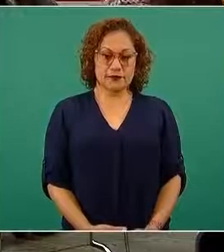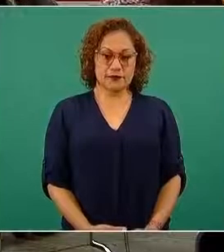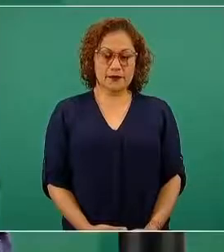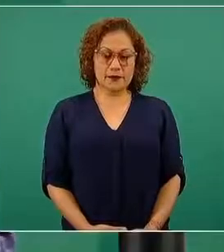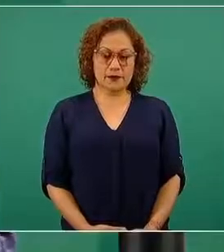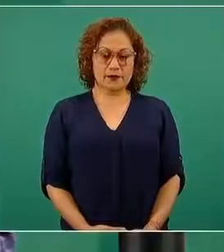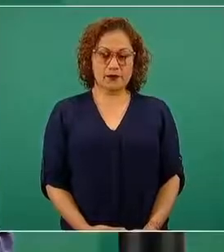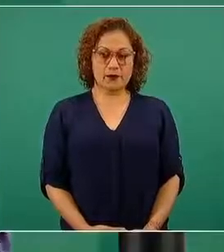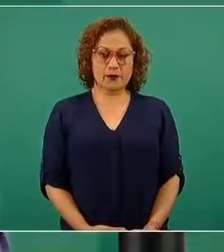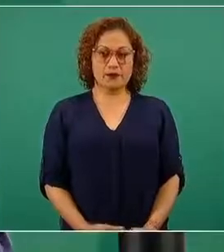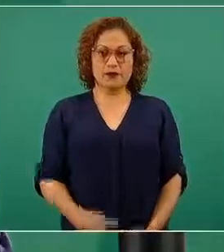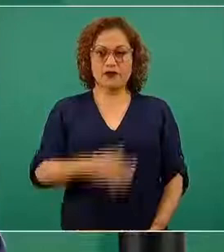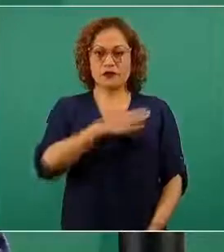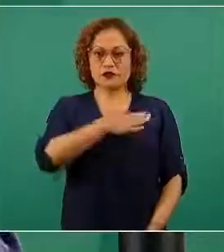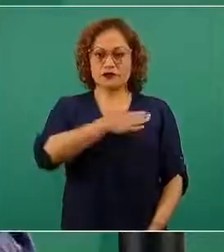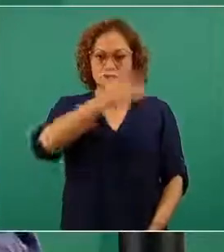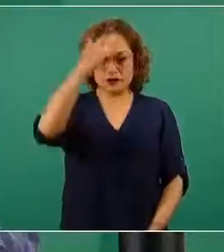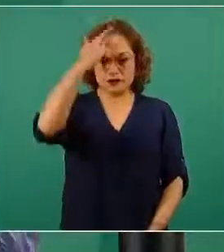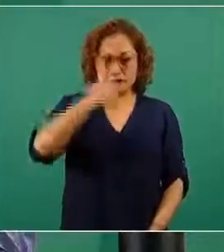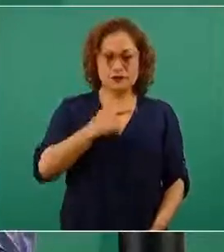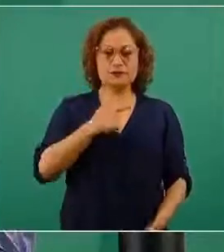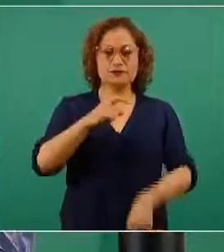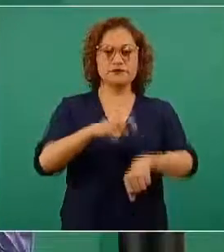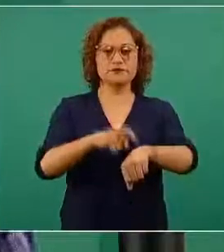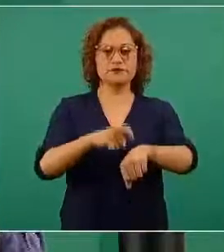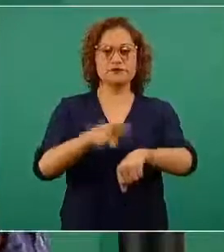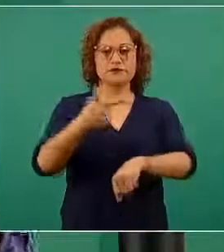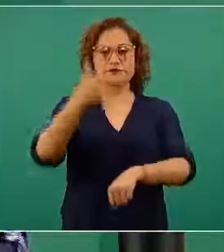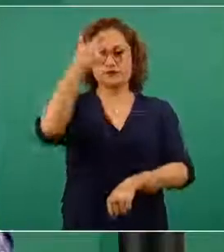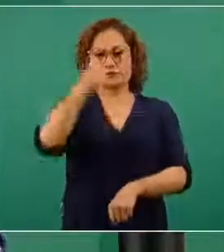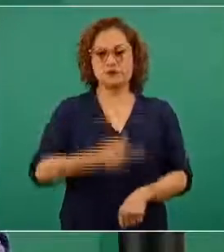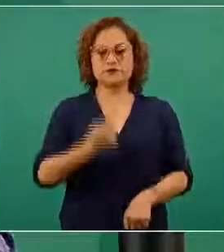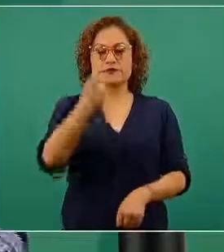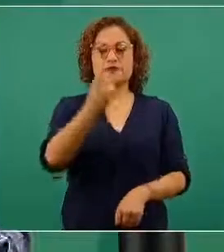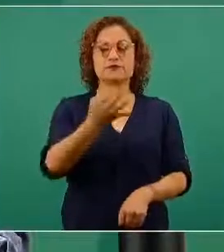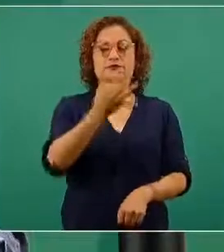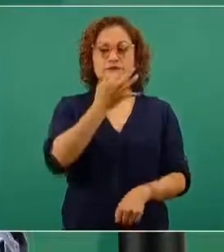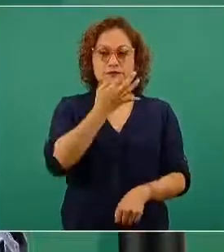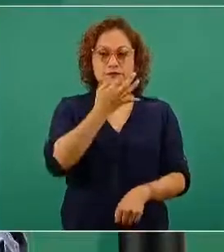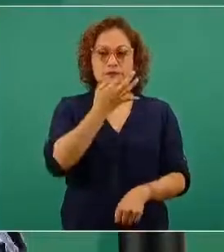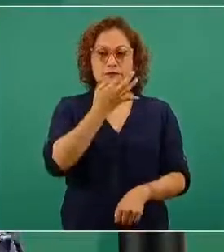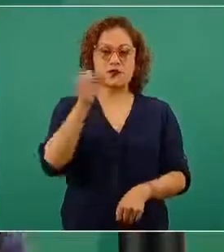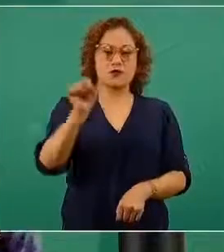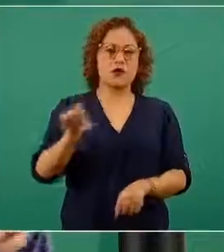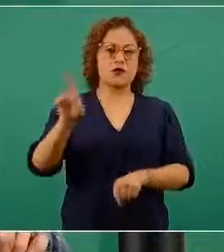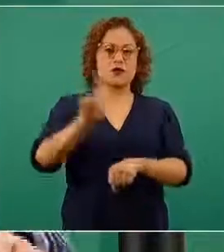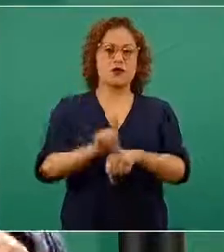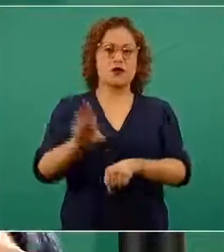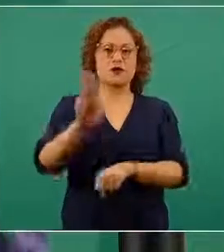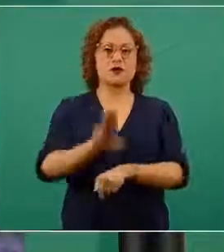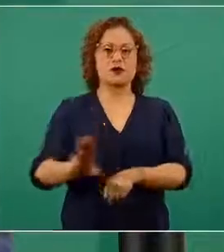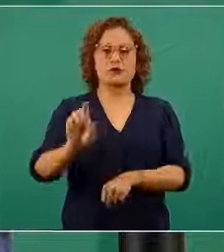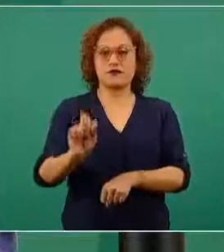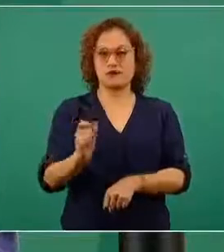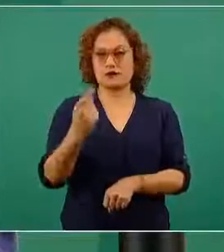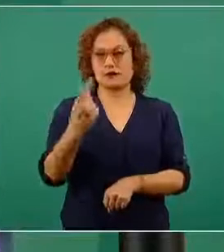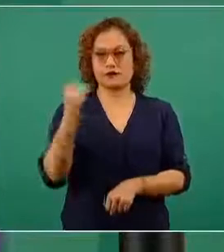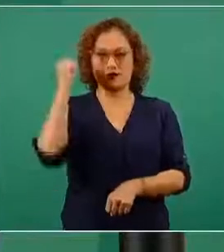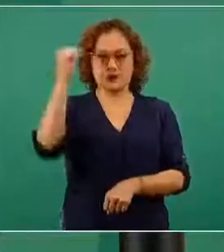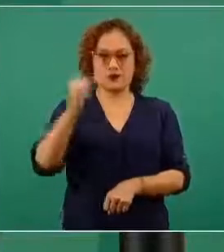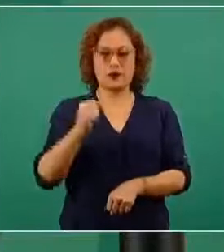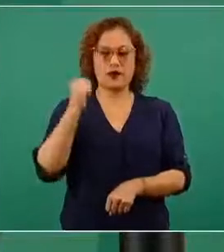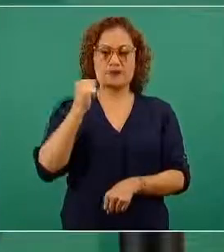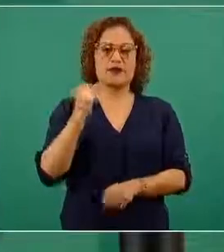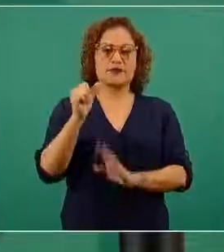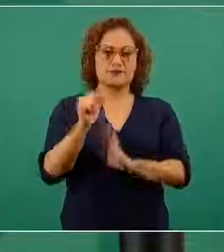Muy buenas noches, son las 19:01 de este miércoles 21 de abril de